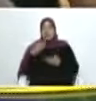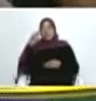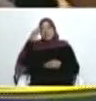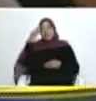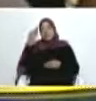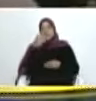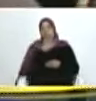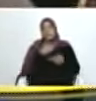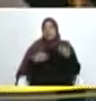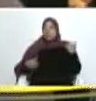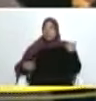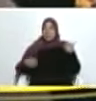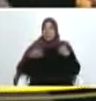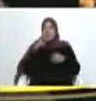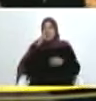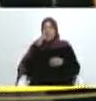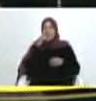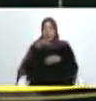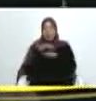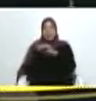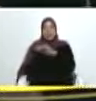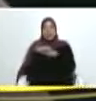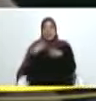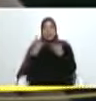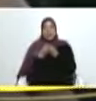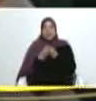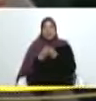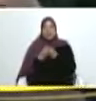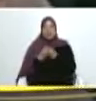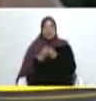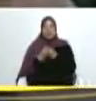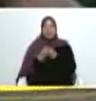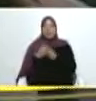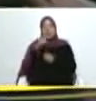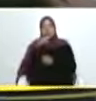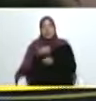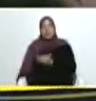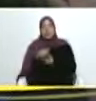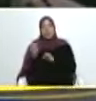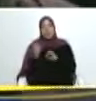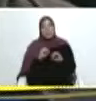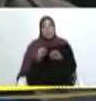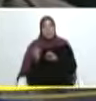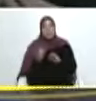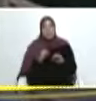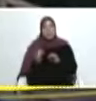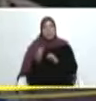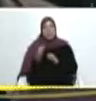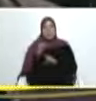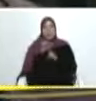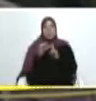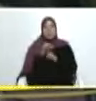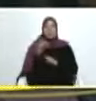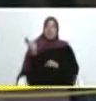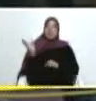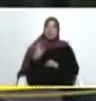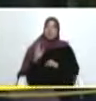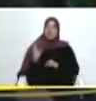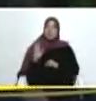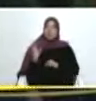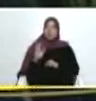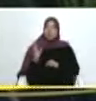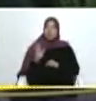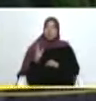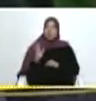compañero presidente, a los ministros que lo acompañan. Aquí está el movimiento ecologista de Caracas, el movimiento